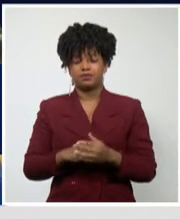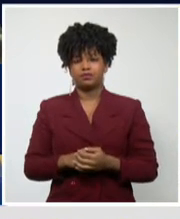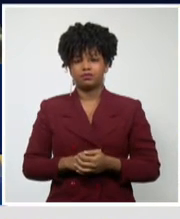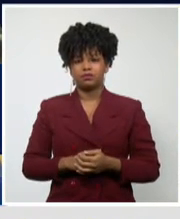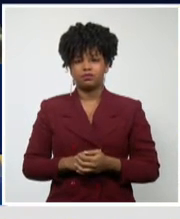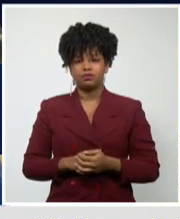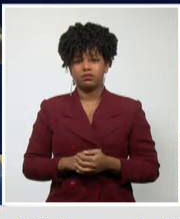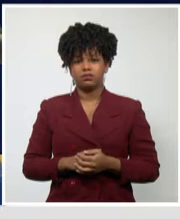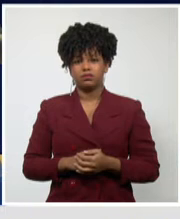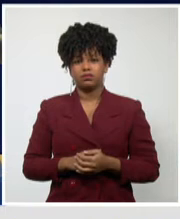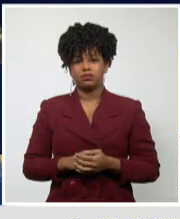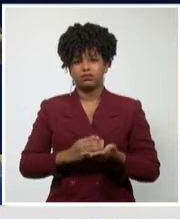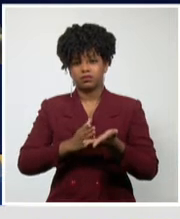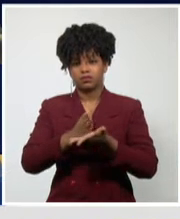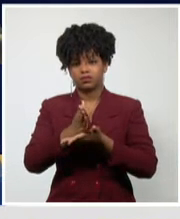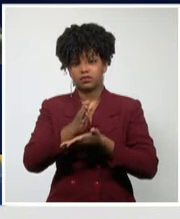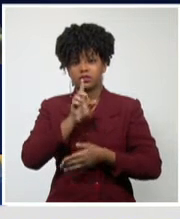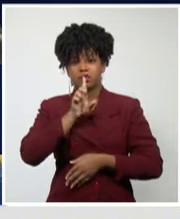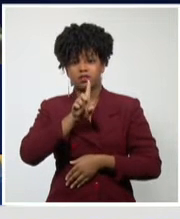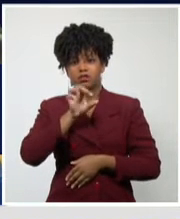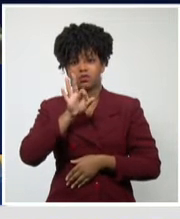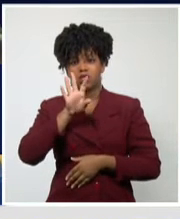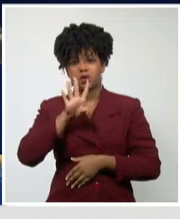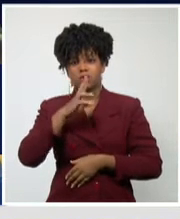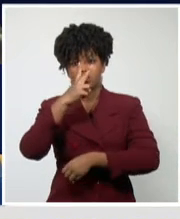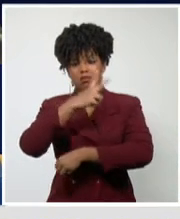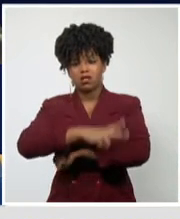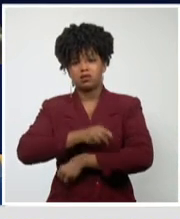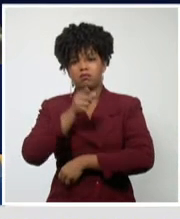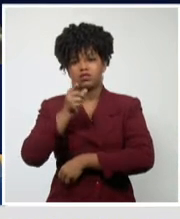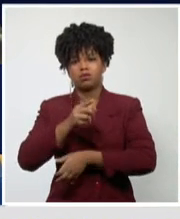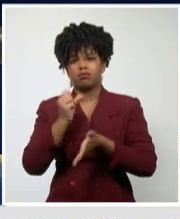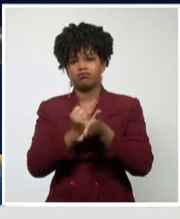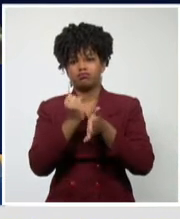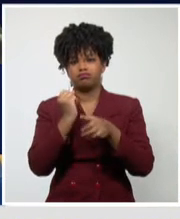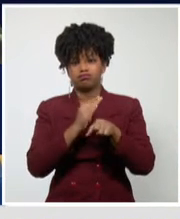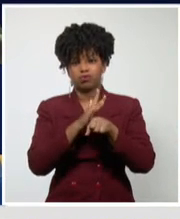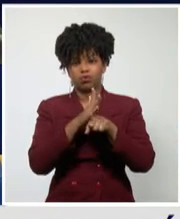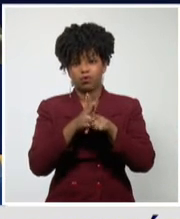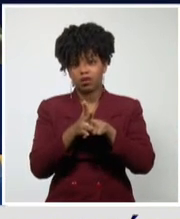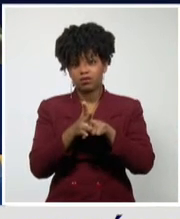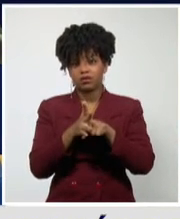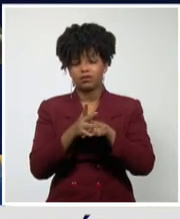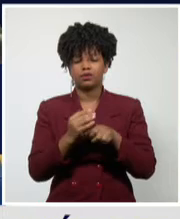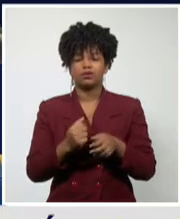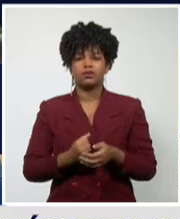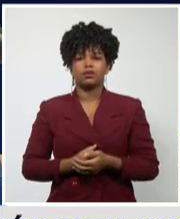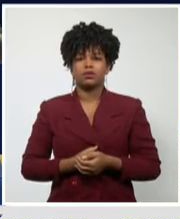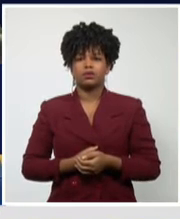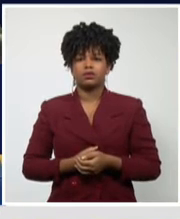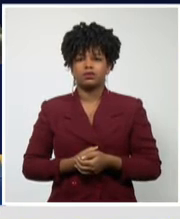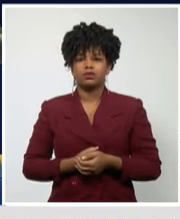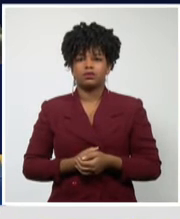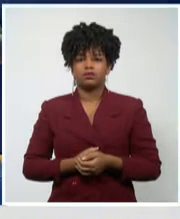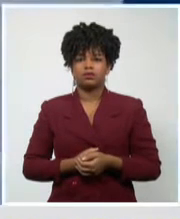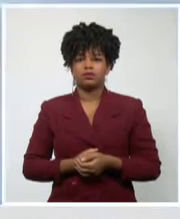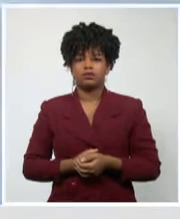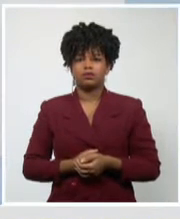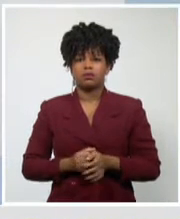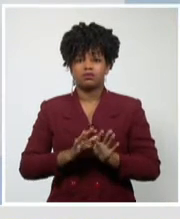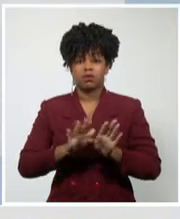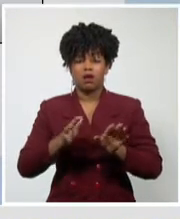se mantenían los 184 países con casos confirmados de COVID-19. Ya al confirmarse